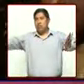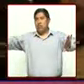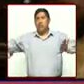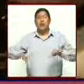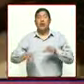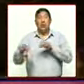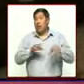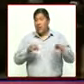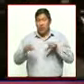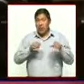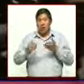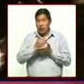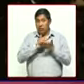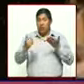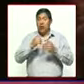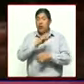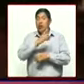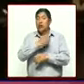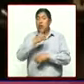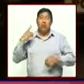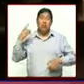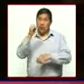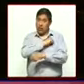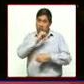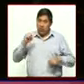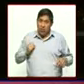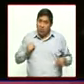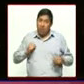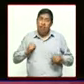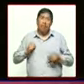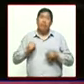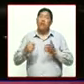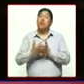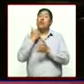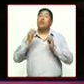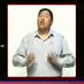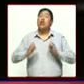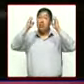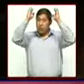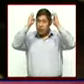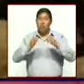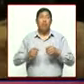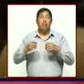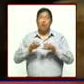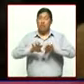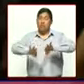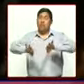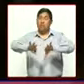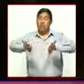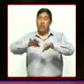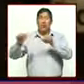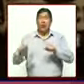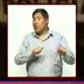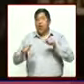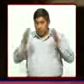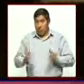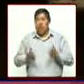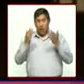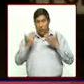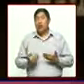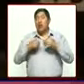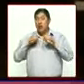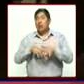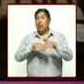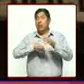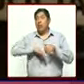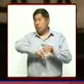que estaba en la parte de la Asamblea Legislativa Plurinacional en el nuevo edificio, que estaba separando a los activistas. Ahora esta marcha